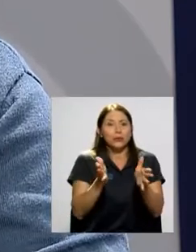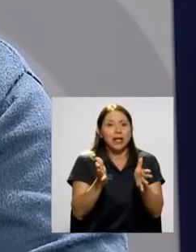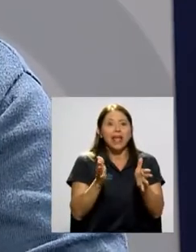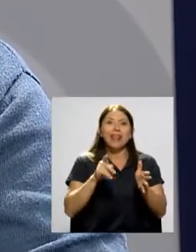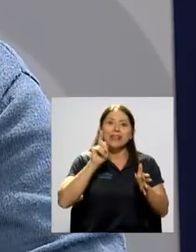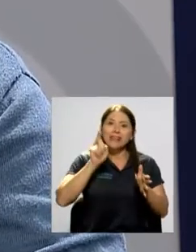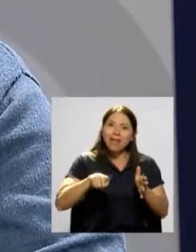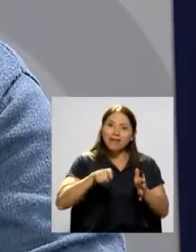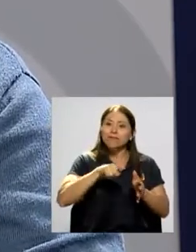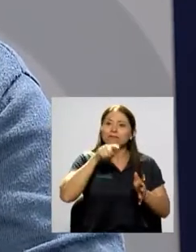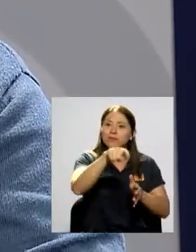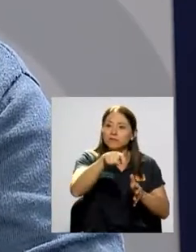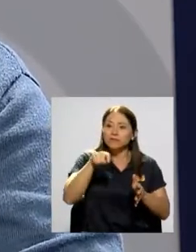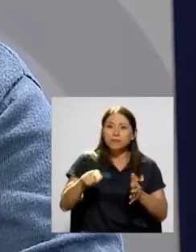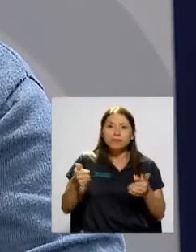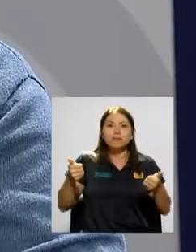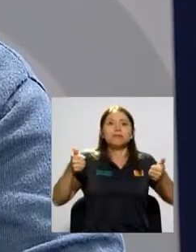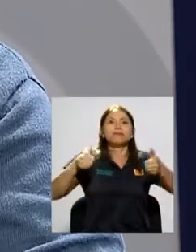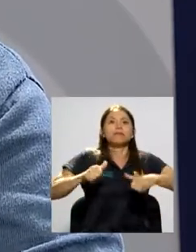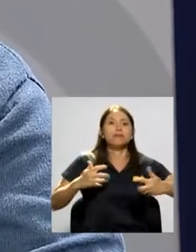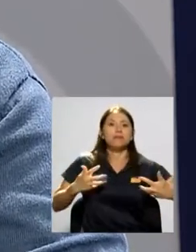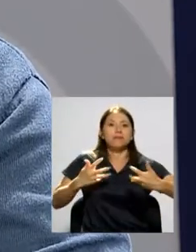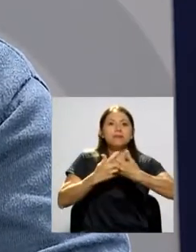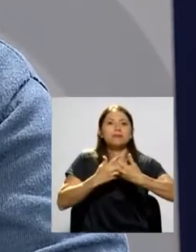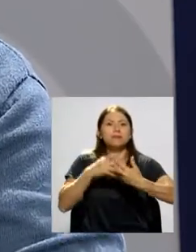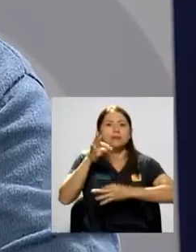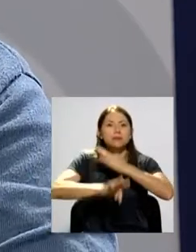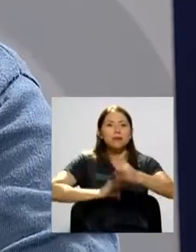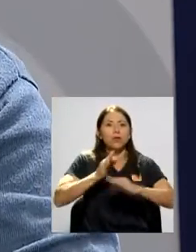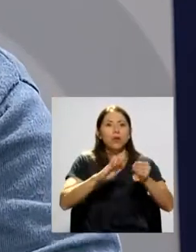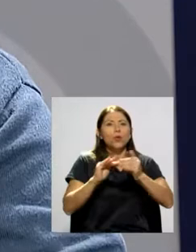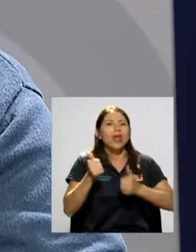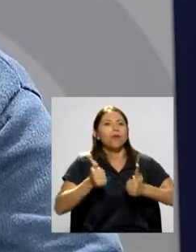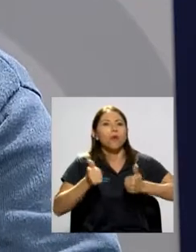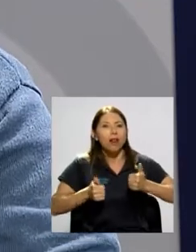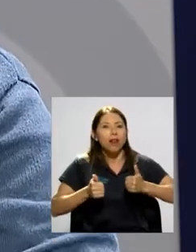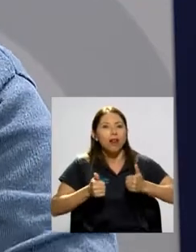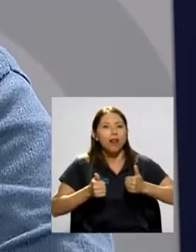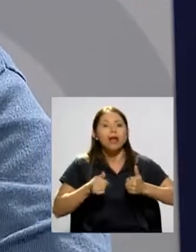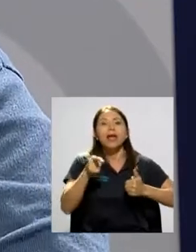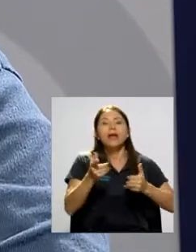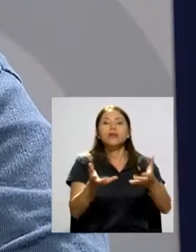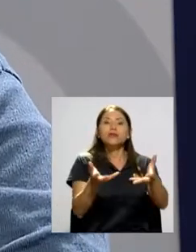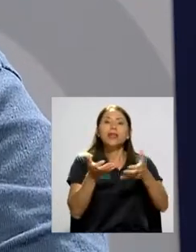que ponerse de acuerdo sobre qué tipo de comunidad quieren ser, ¿verdad?, y sobre qué parámetros quieren